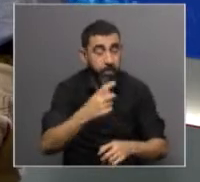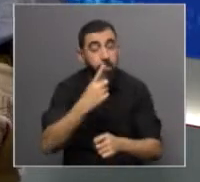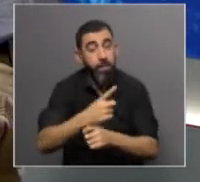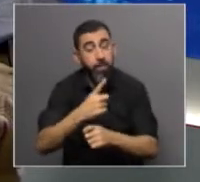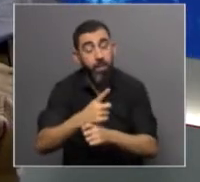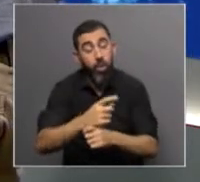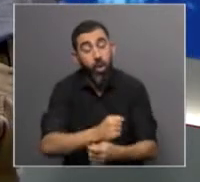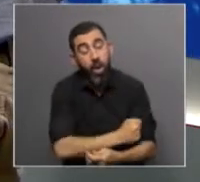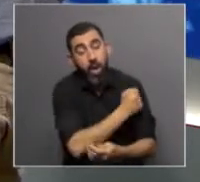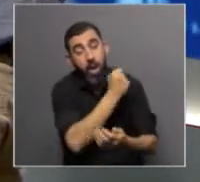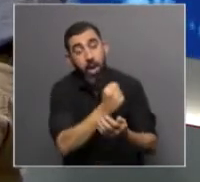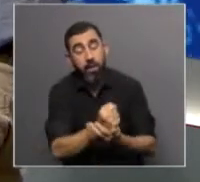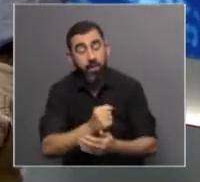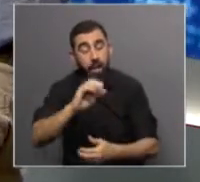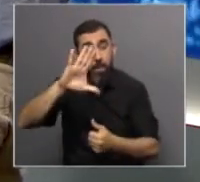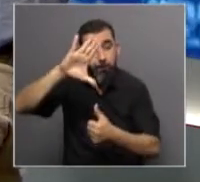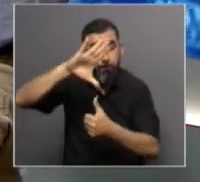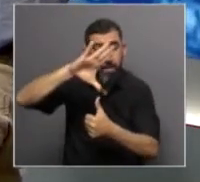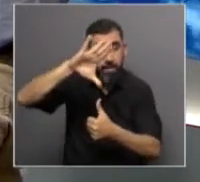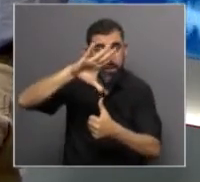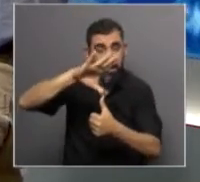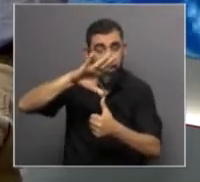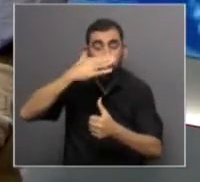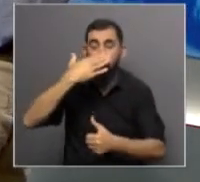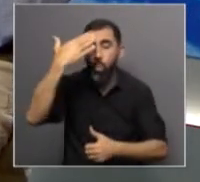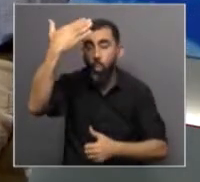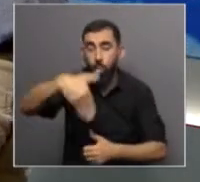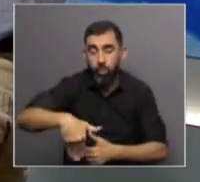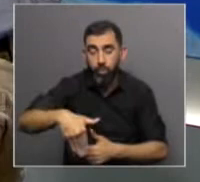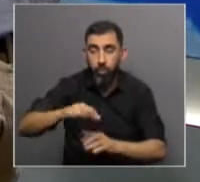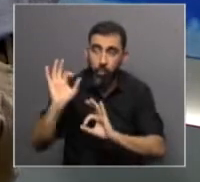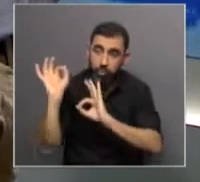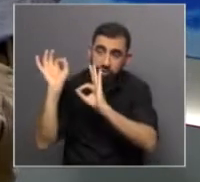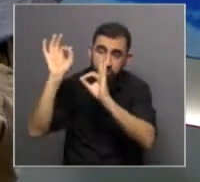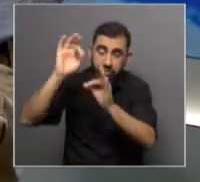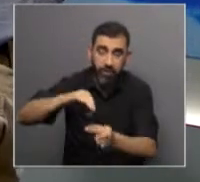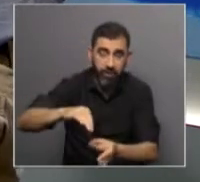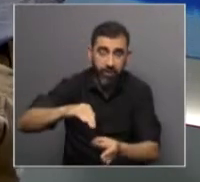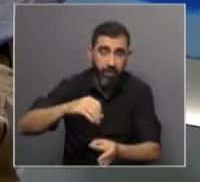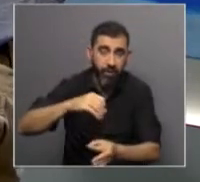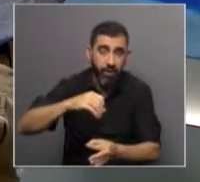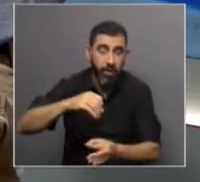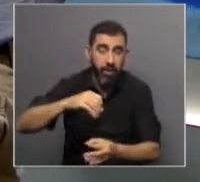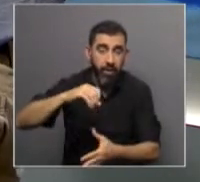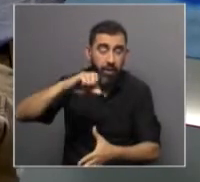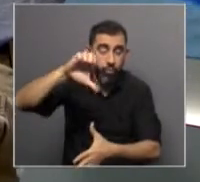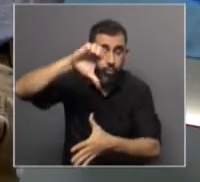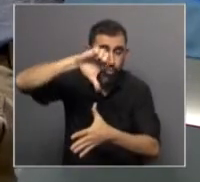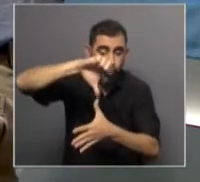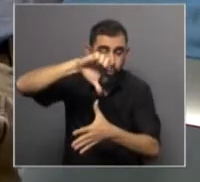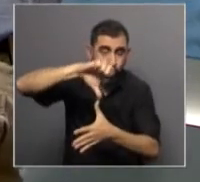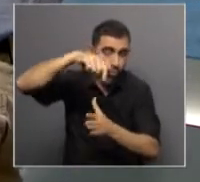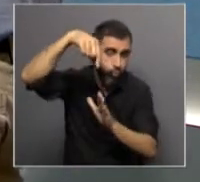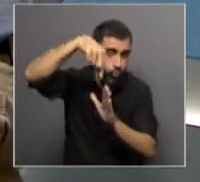hasta ocupar América del Norte y finalmente para llegar hasta el extremo austral